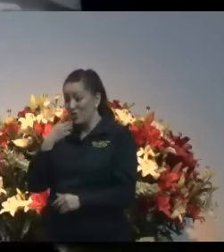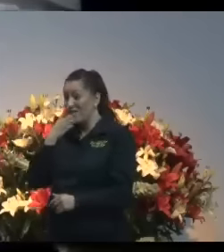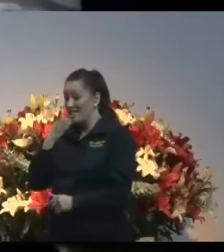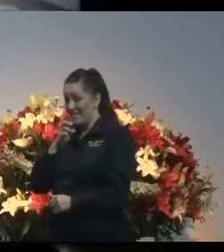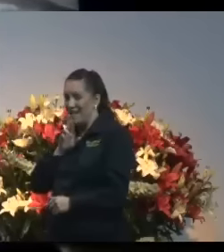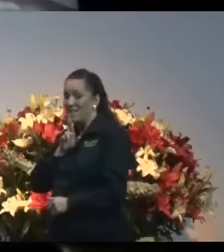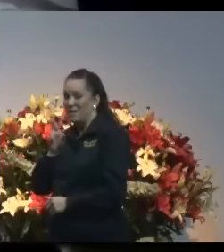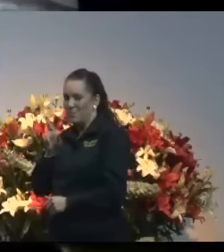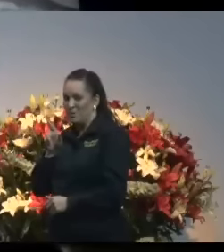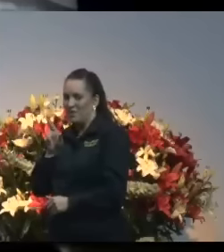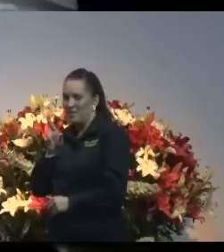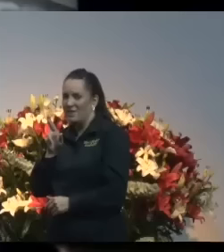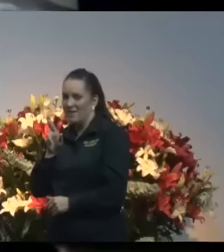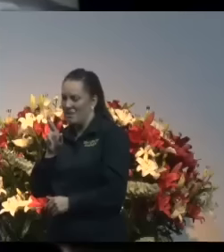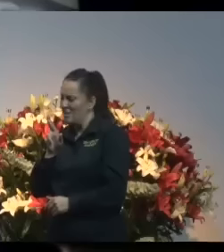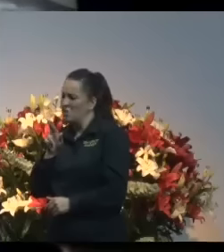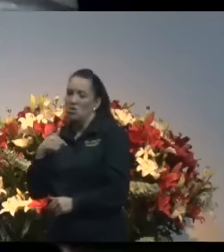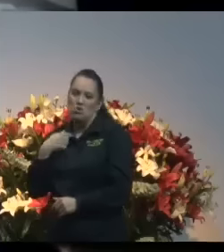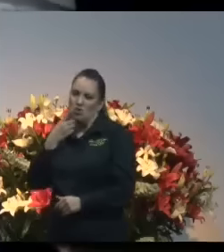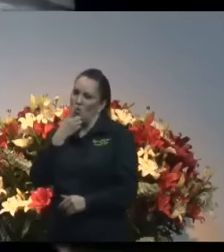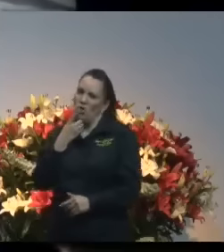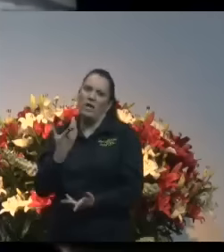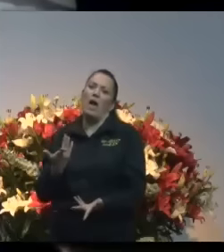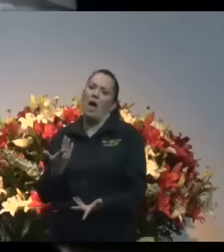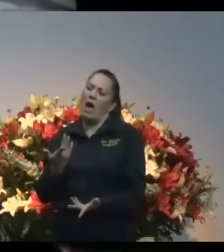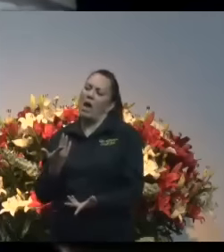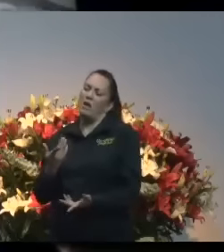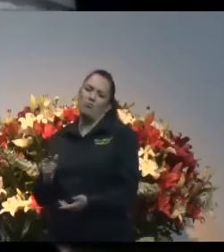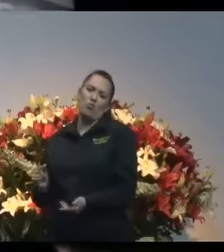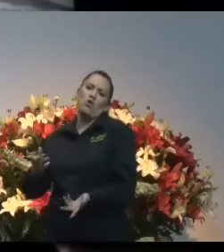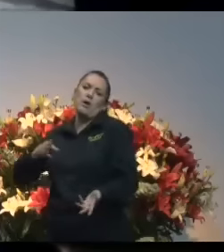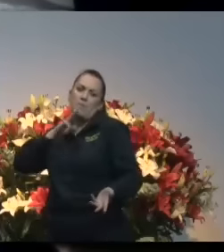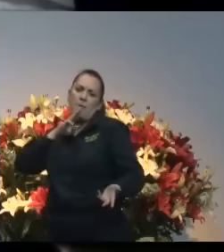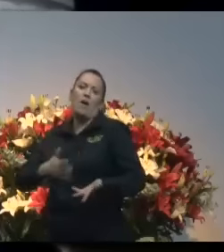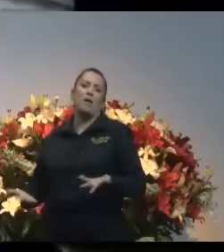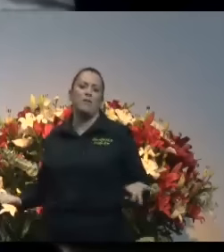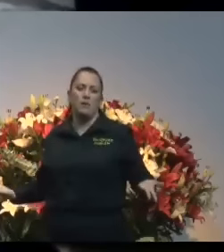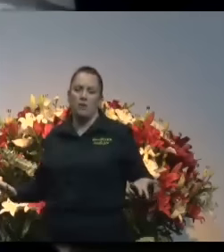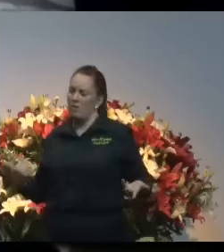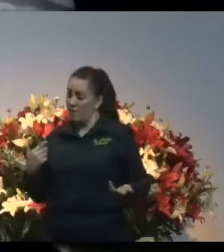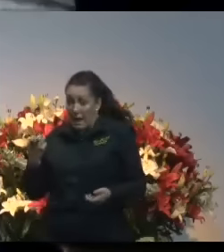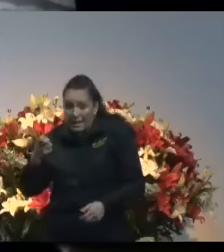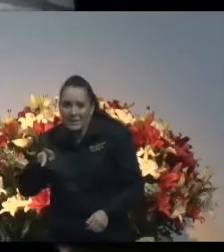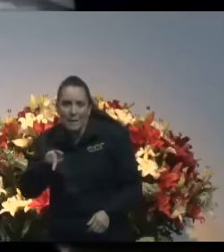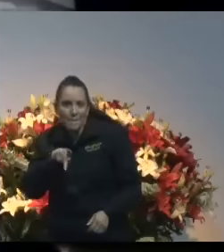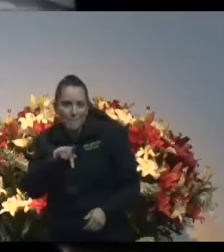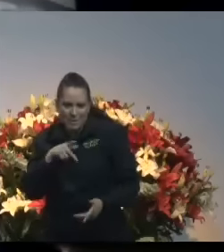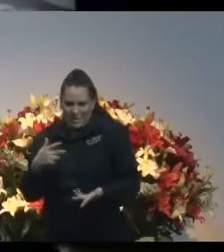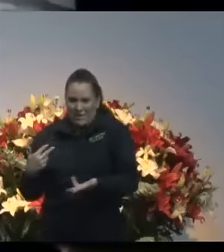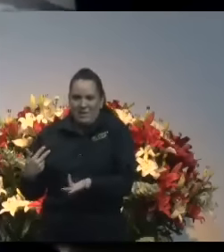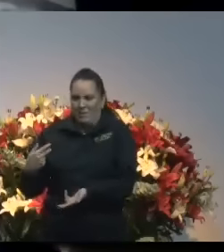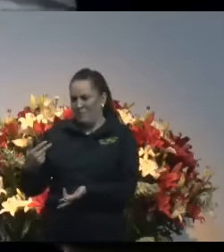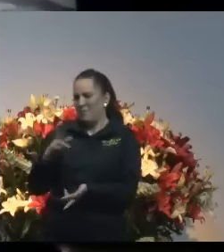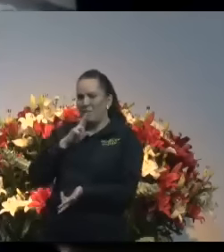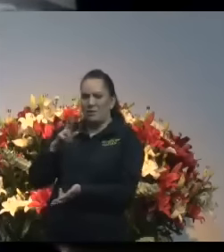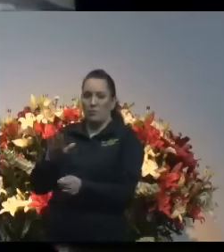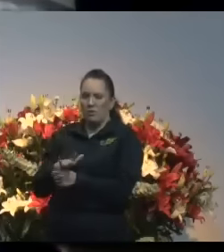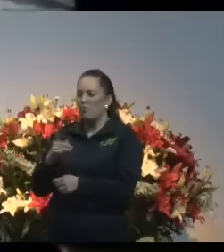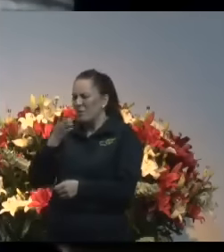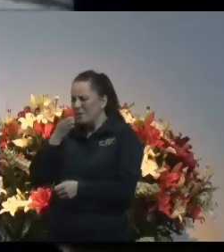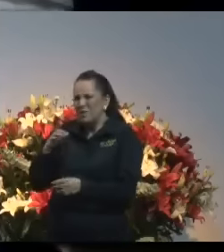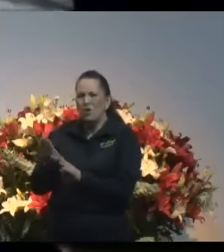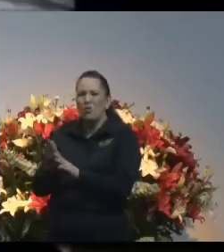qué poca madre. Así, esa fue la respuesta que di, que se atreviera a cuestionarme con la creación de estas universidades